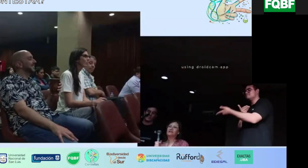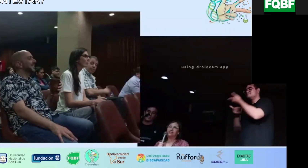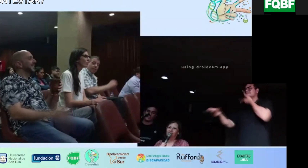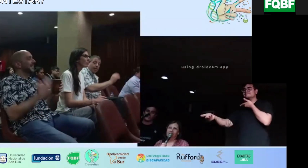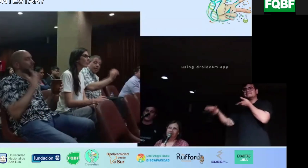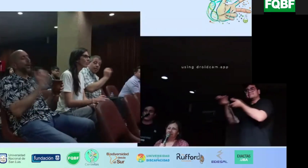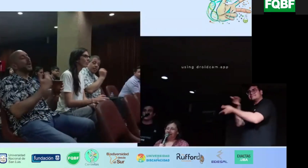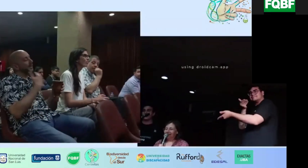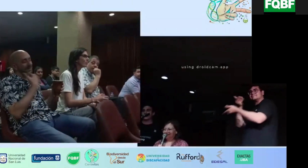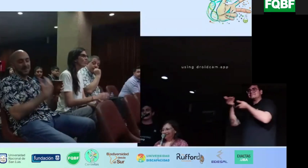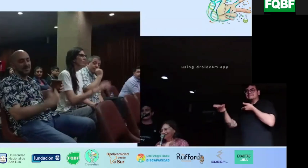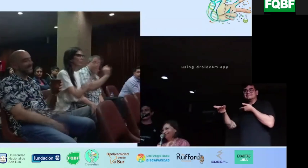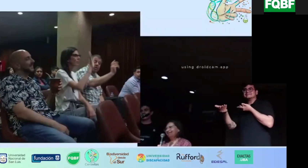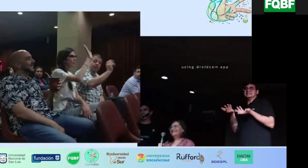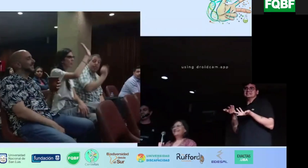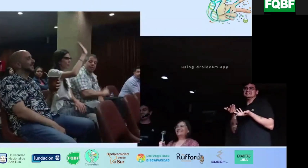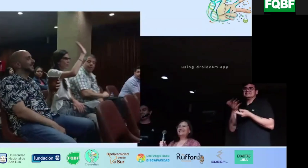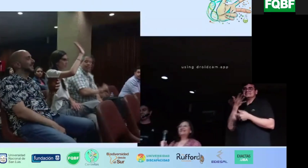Sí, contestar.